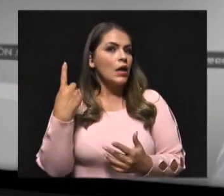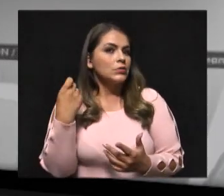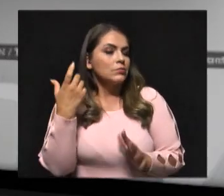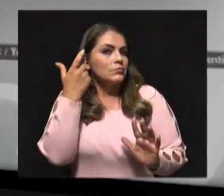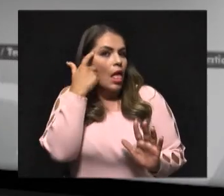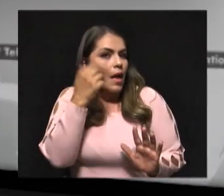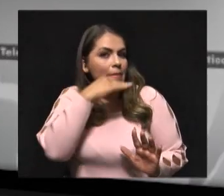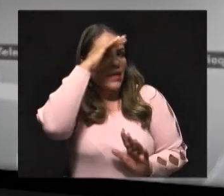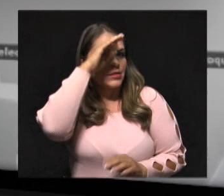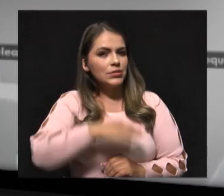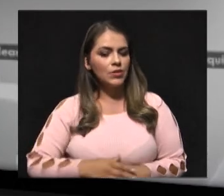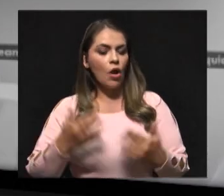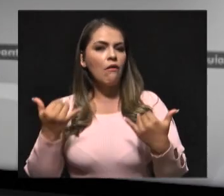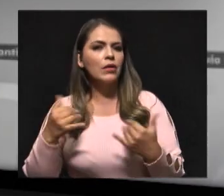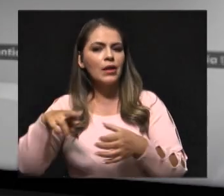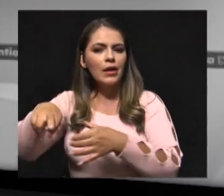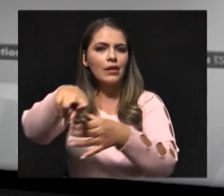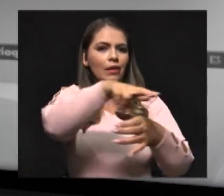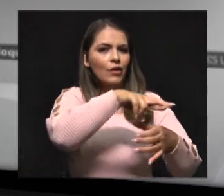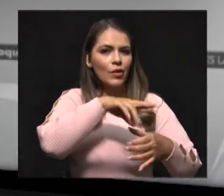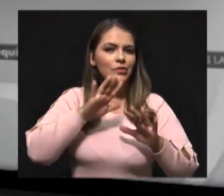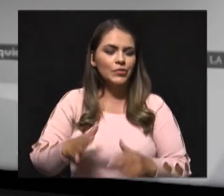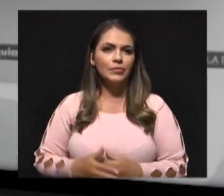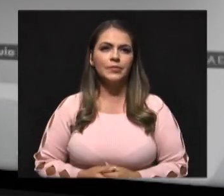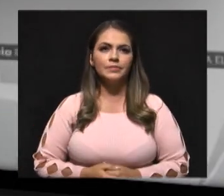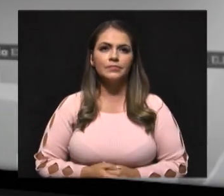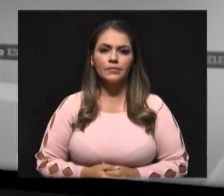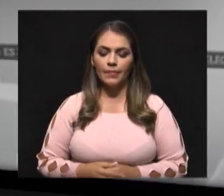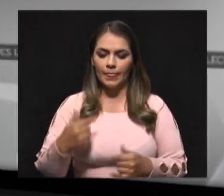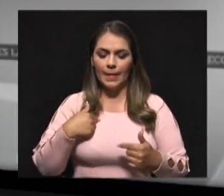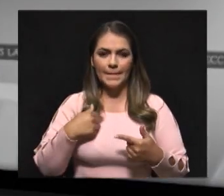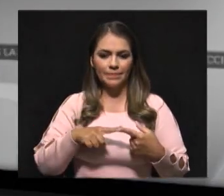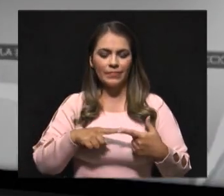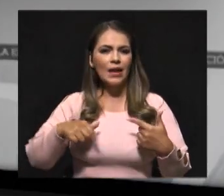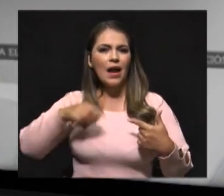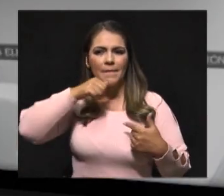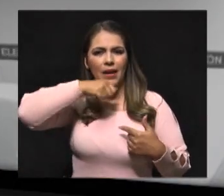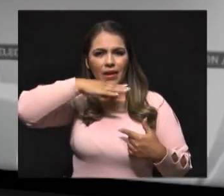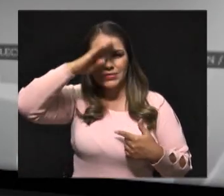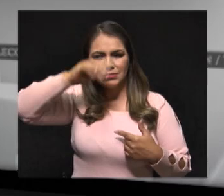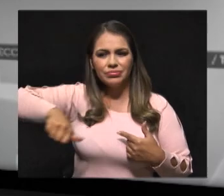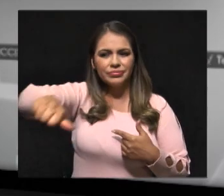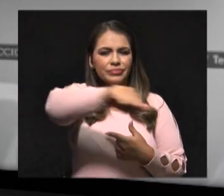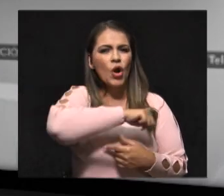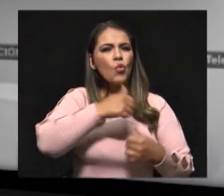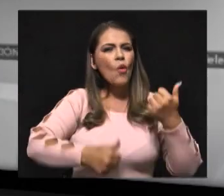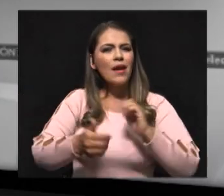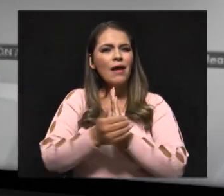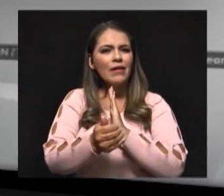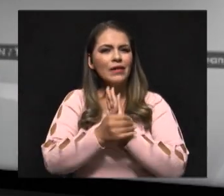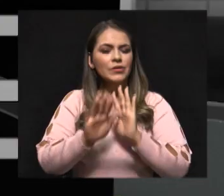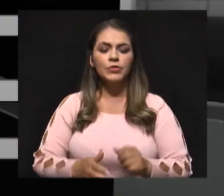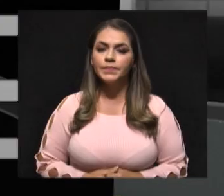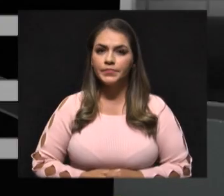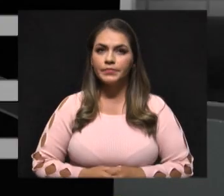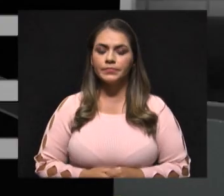medellín arranquemos a recorrer antioquia el área metropolitana que potencial turístico tiene y que podíamos hacer en el área